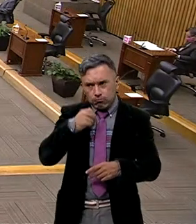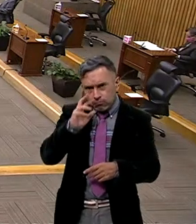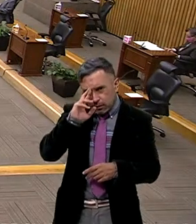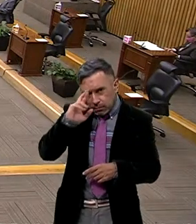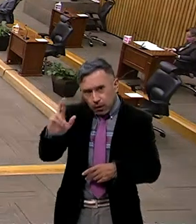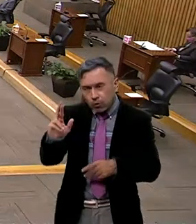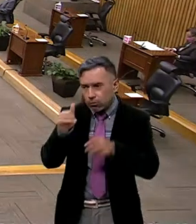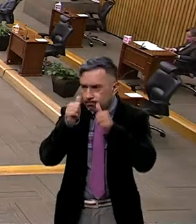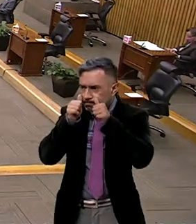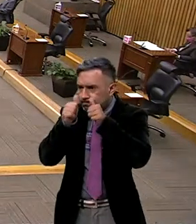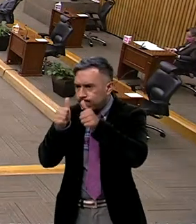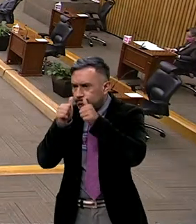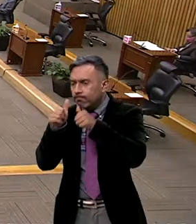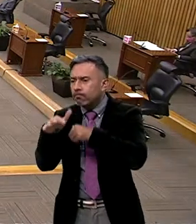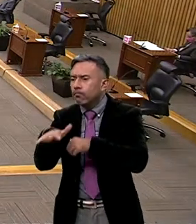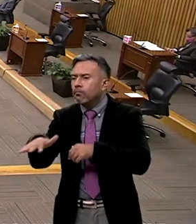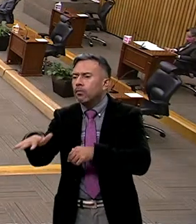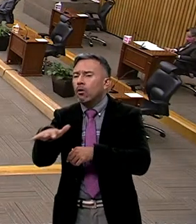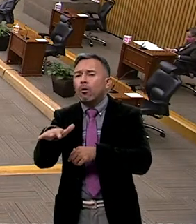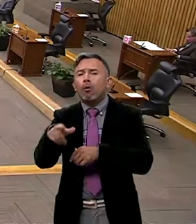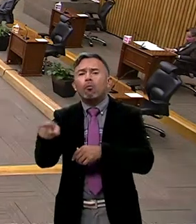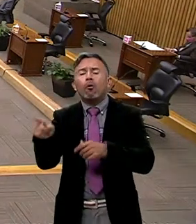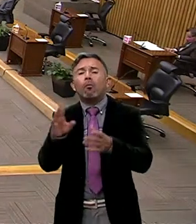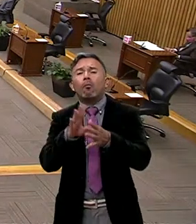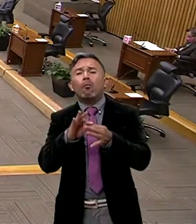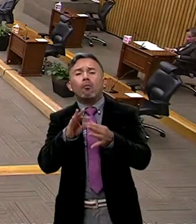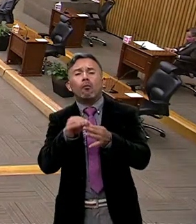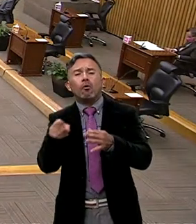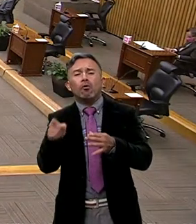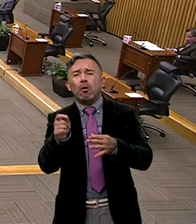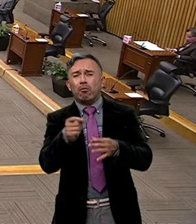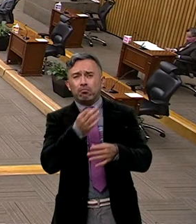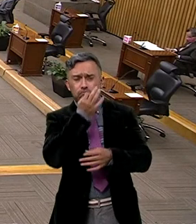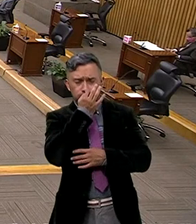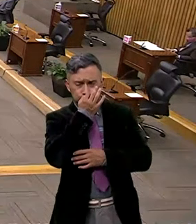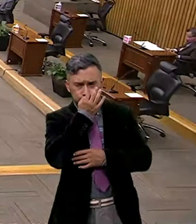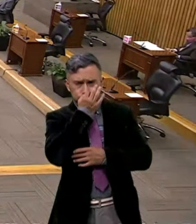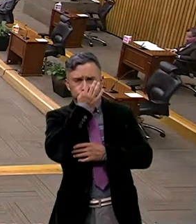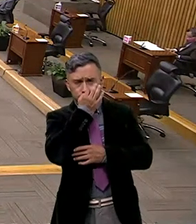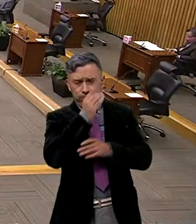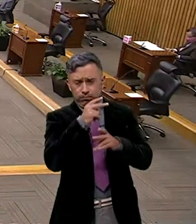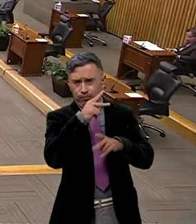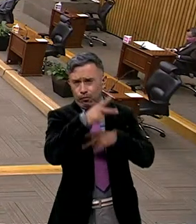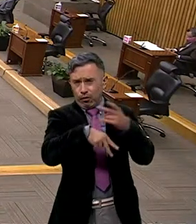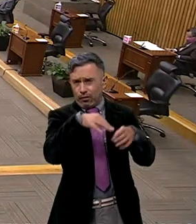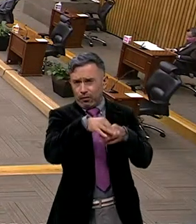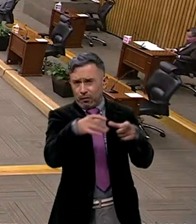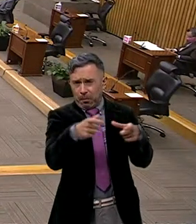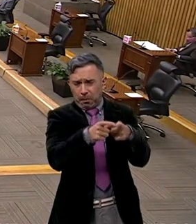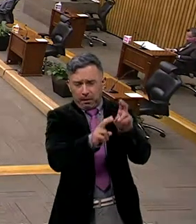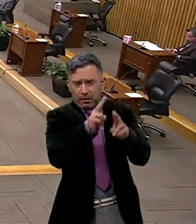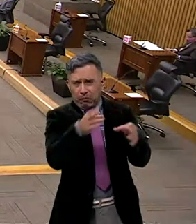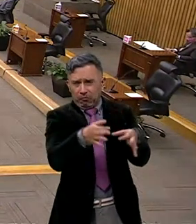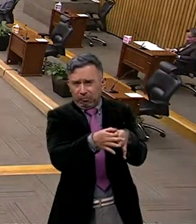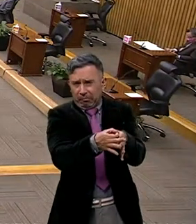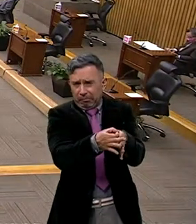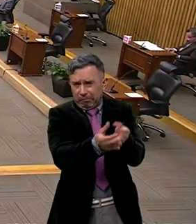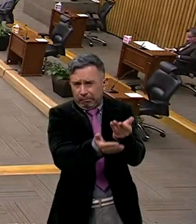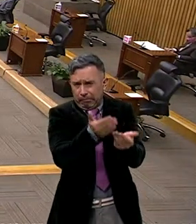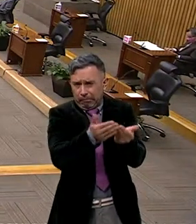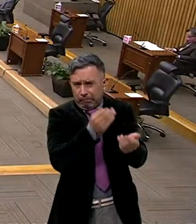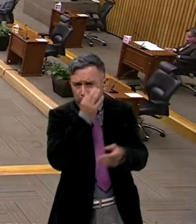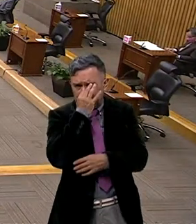sobre esta pírrica participación en una consulta falaz mentirosa con una